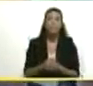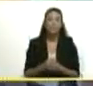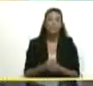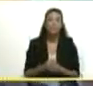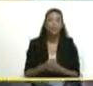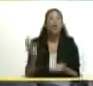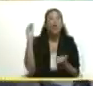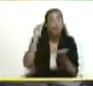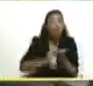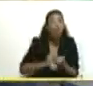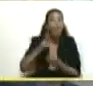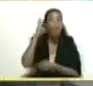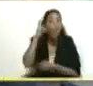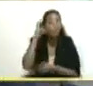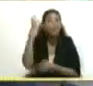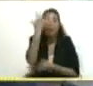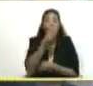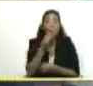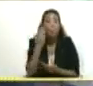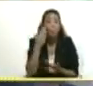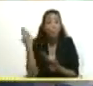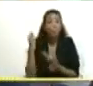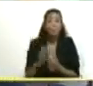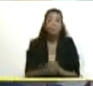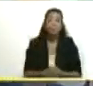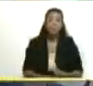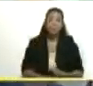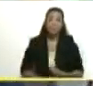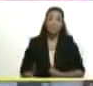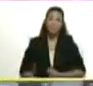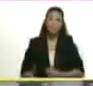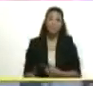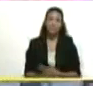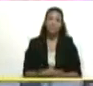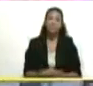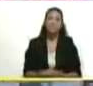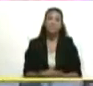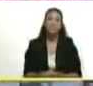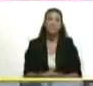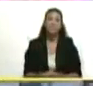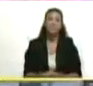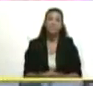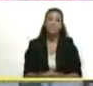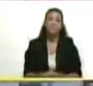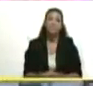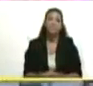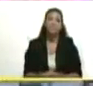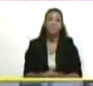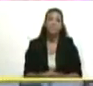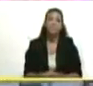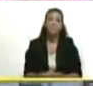na, na, Venezuela, me dijiste que eras libre. ¿Cómo?